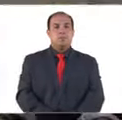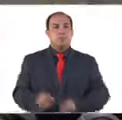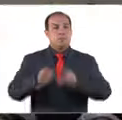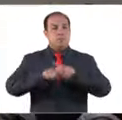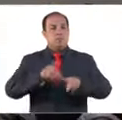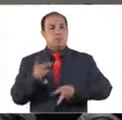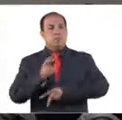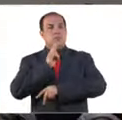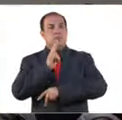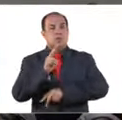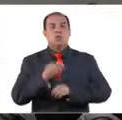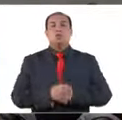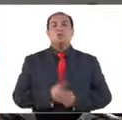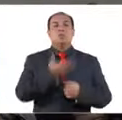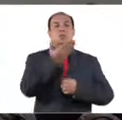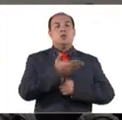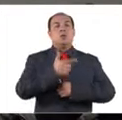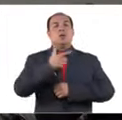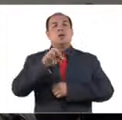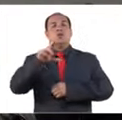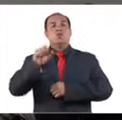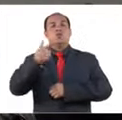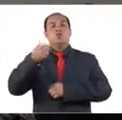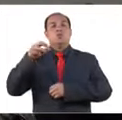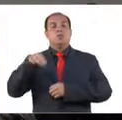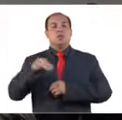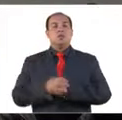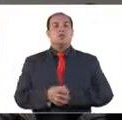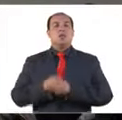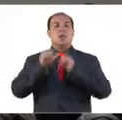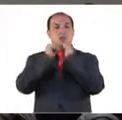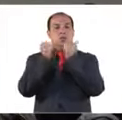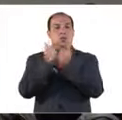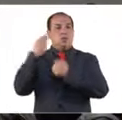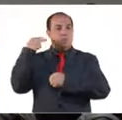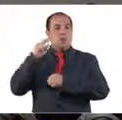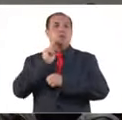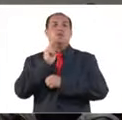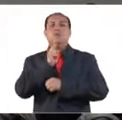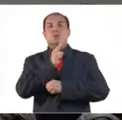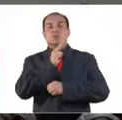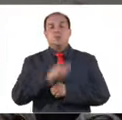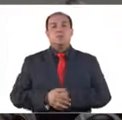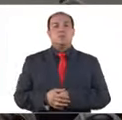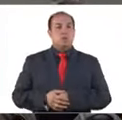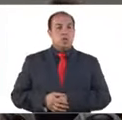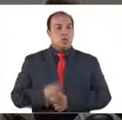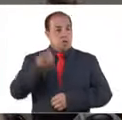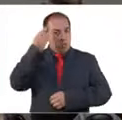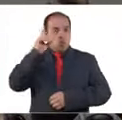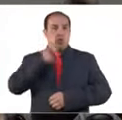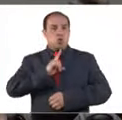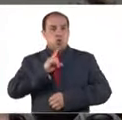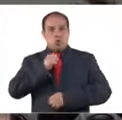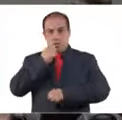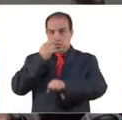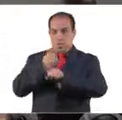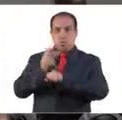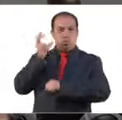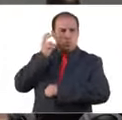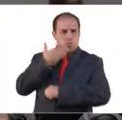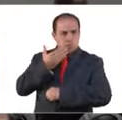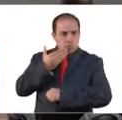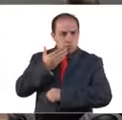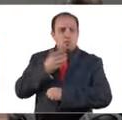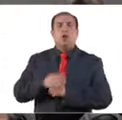Iniciamos sesión de preguntas y respuestas con Carlos Guzmán de la Agencia Veracruzana de Noticias. Doctora, secretario, ¿sí se escucha? Buena tarde.